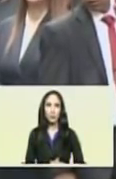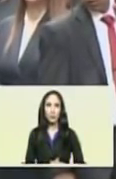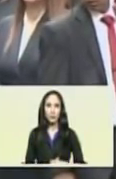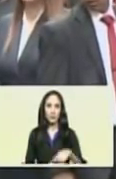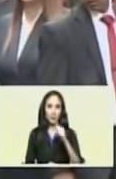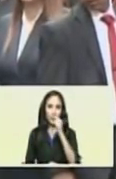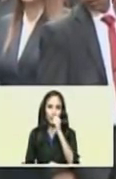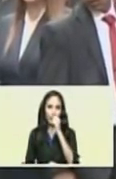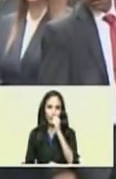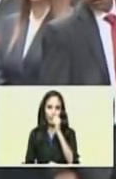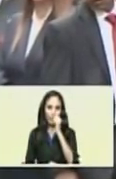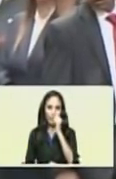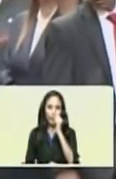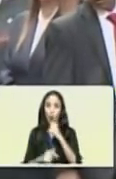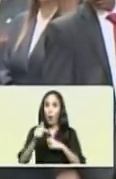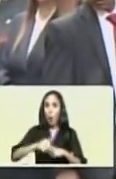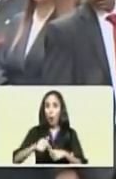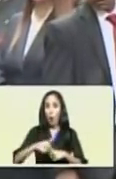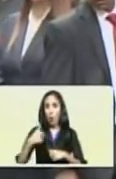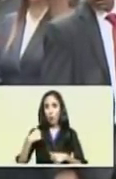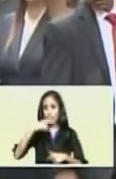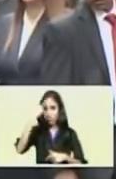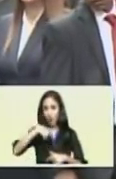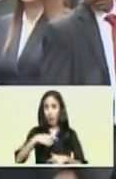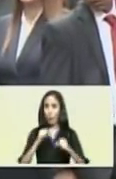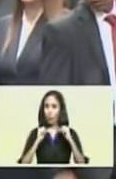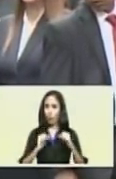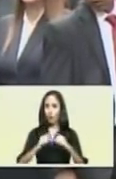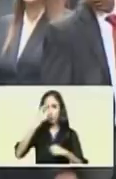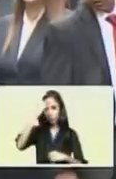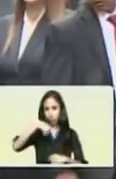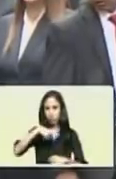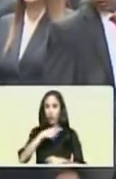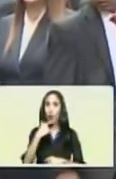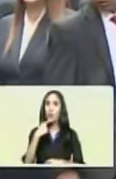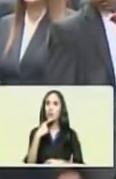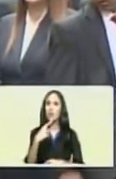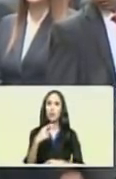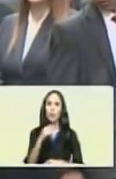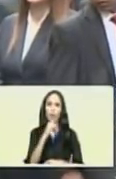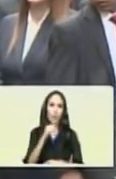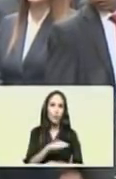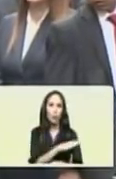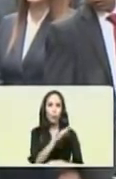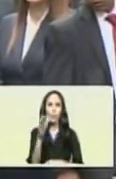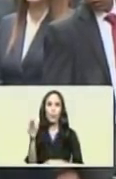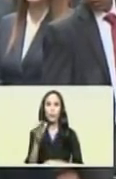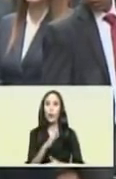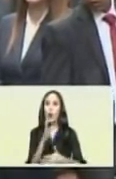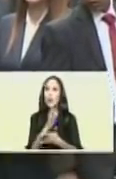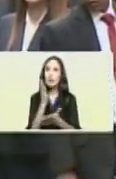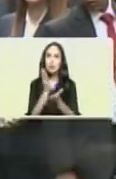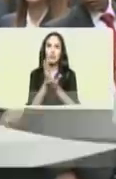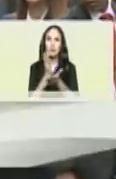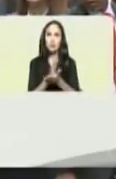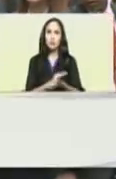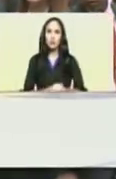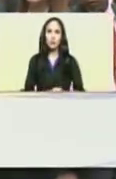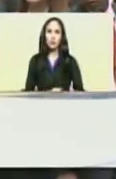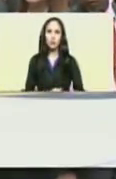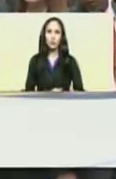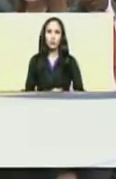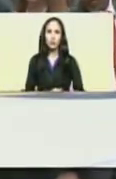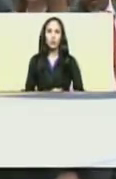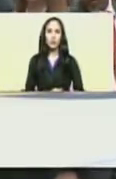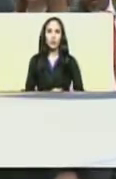con más seguridad y fortaleza que nunca decimos a los cuatro vientos del mundo